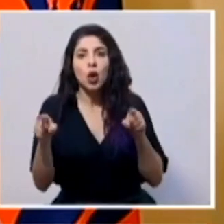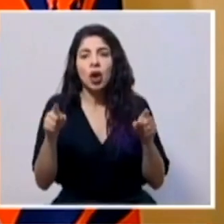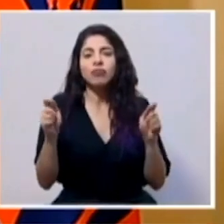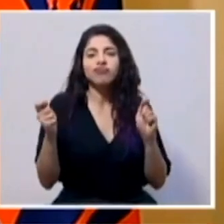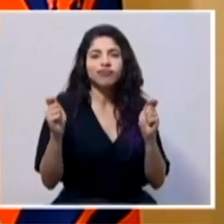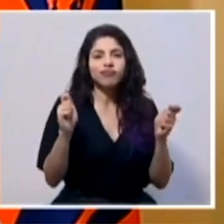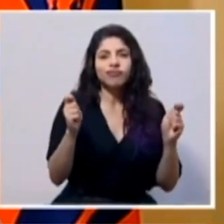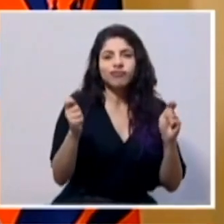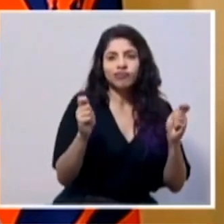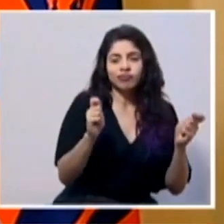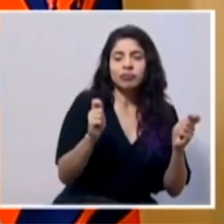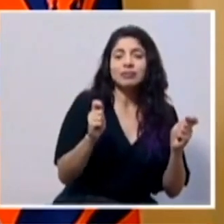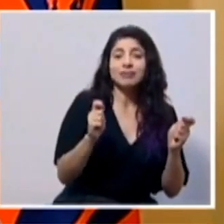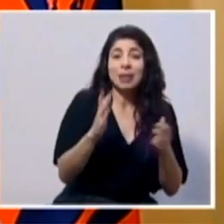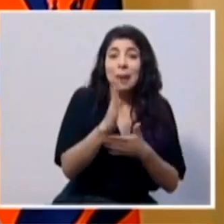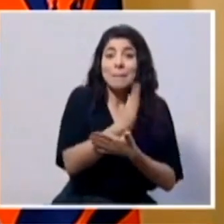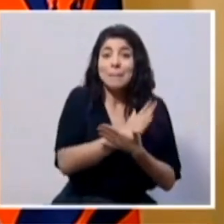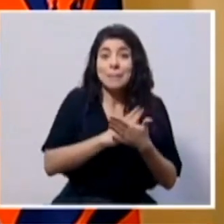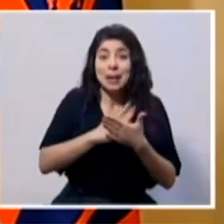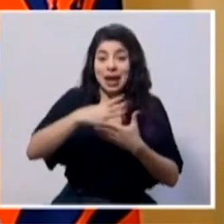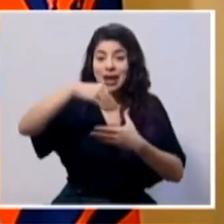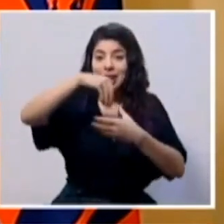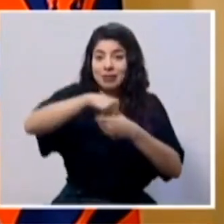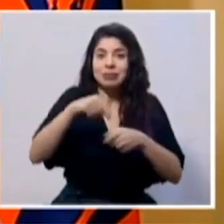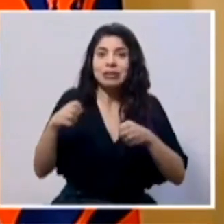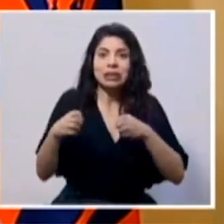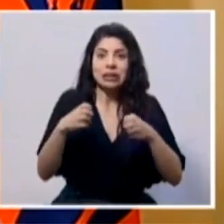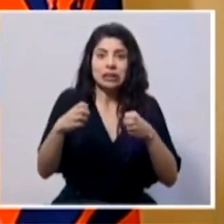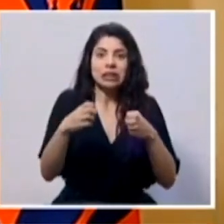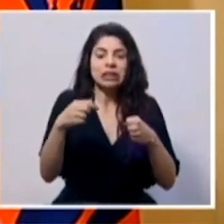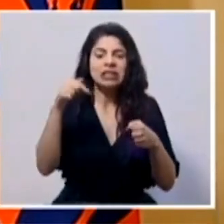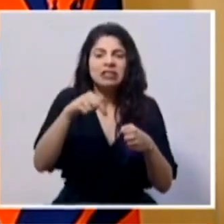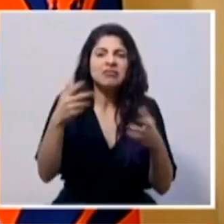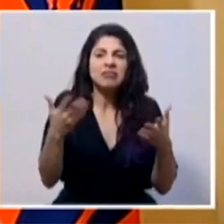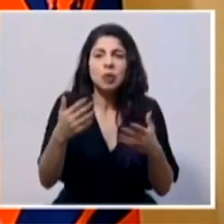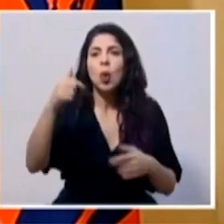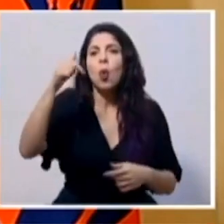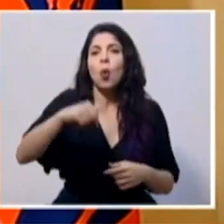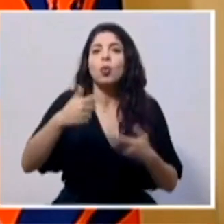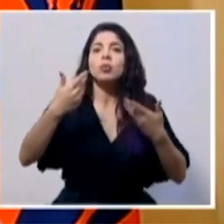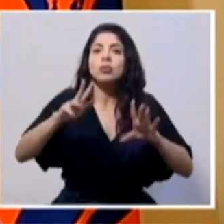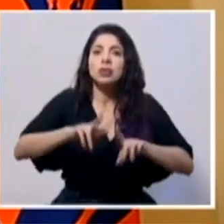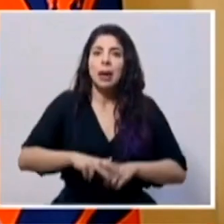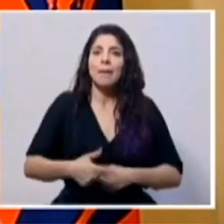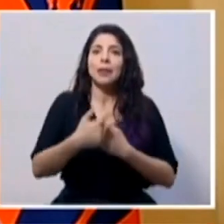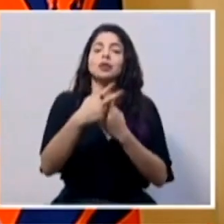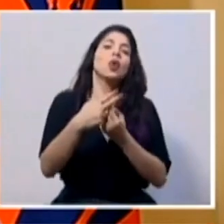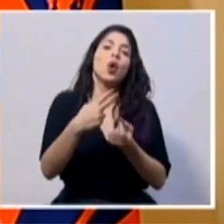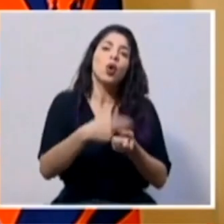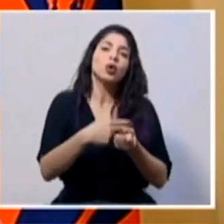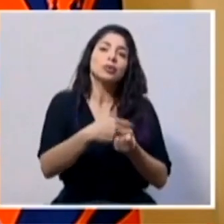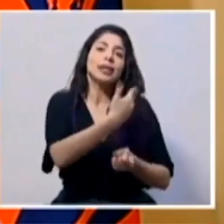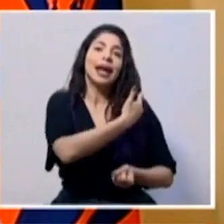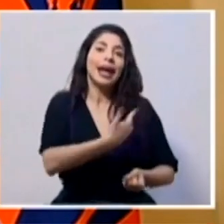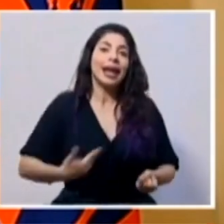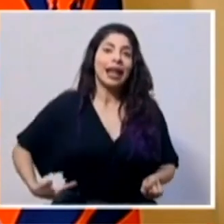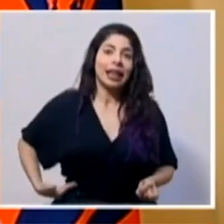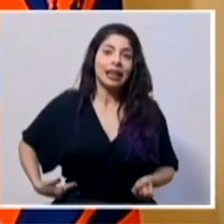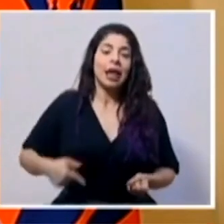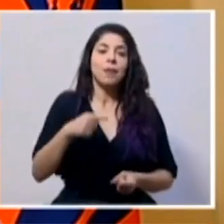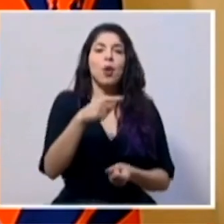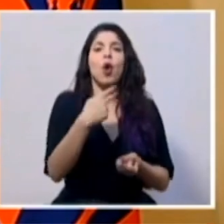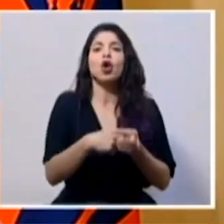variando. Como parte de esta estrategia, el día de hoy ya se comenzó a utilizar el Hospital de Heredia como un hospital